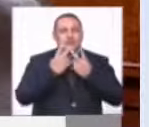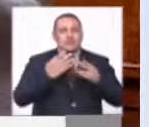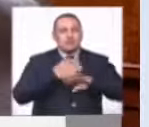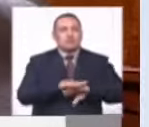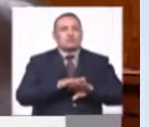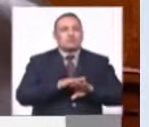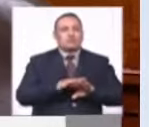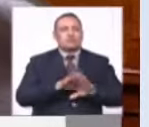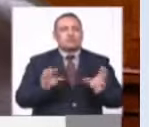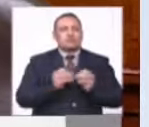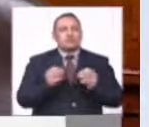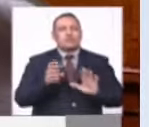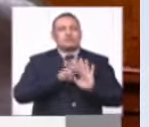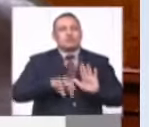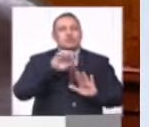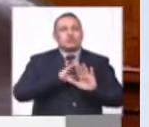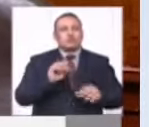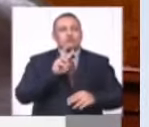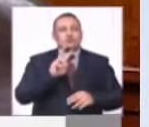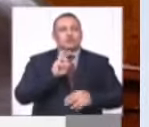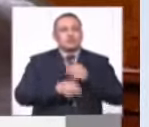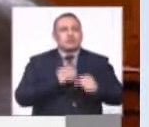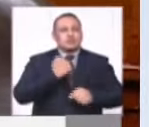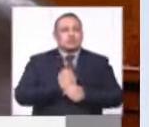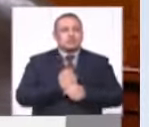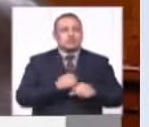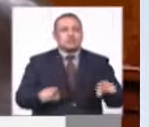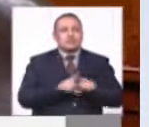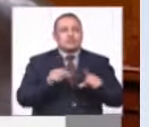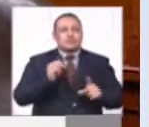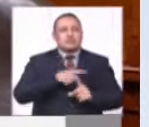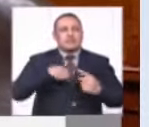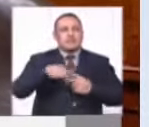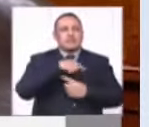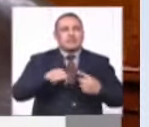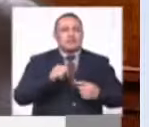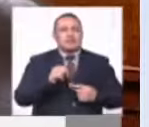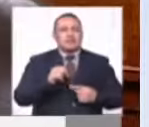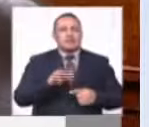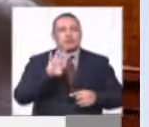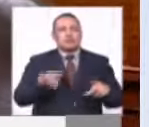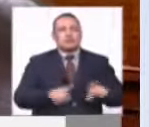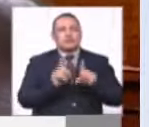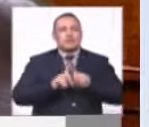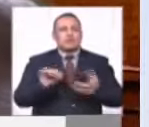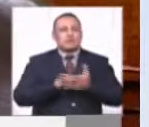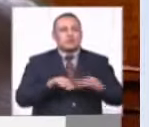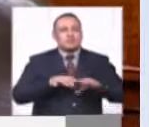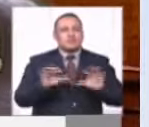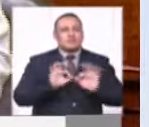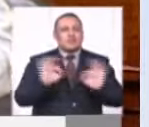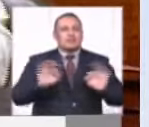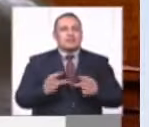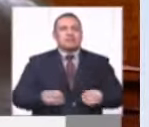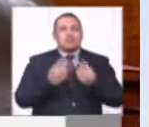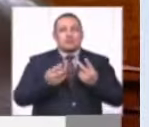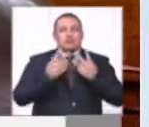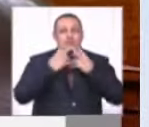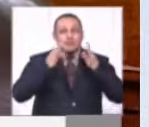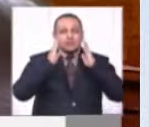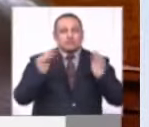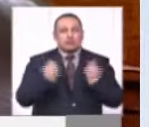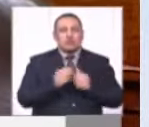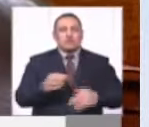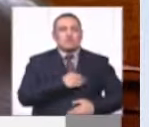incluido el proyecto binacional del eje vial 4, pero no se ha hecho nada, porque no hemos escuchado